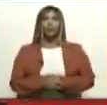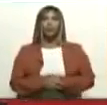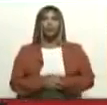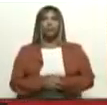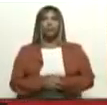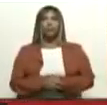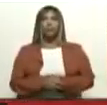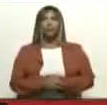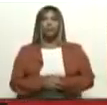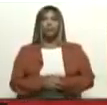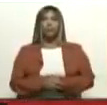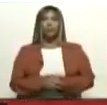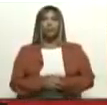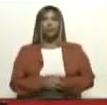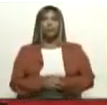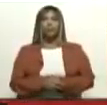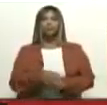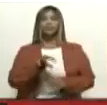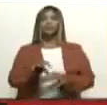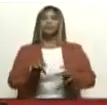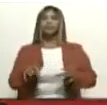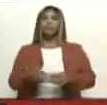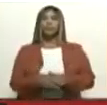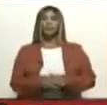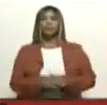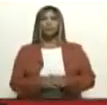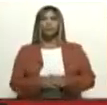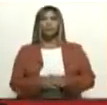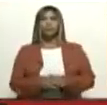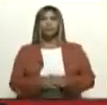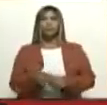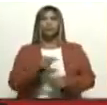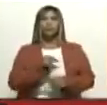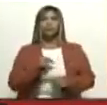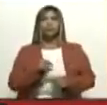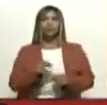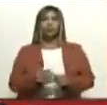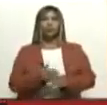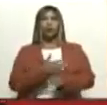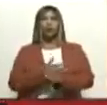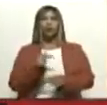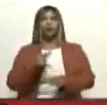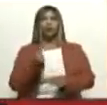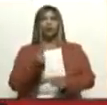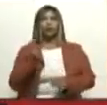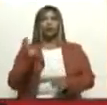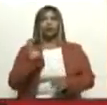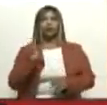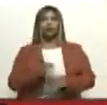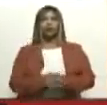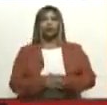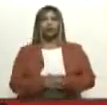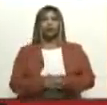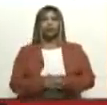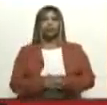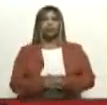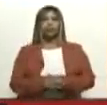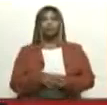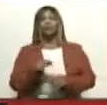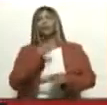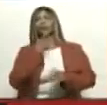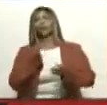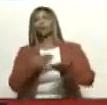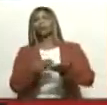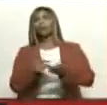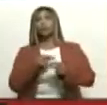se vitaliza la región. Es decir, porque antes se hacía nada más en Caracas, ¿no? La Feria del Libro Internacional se